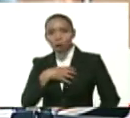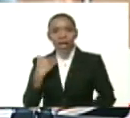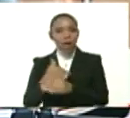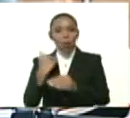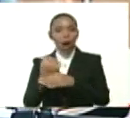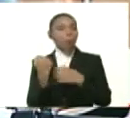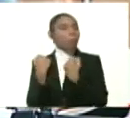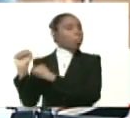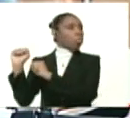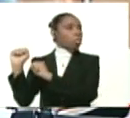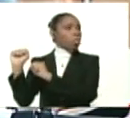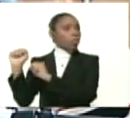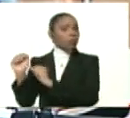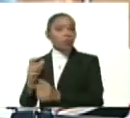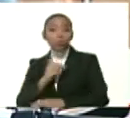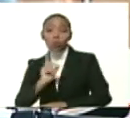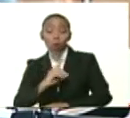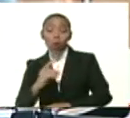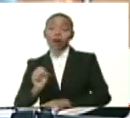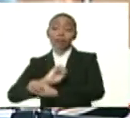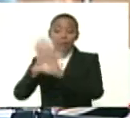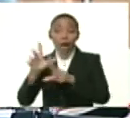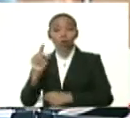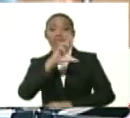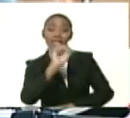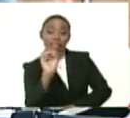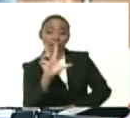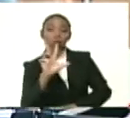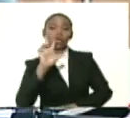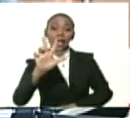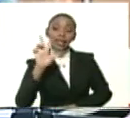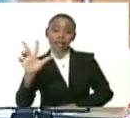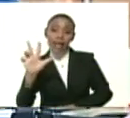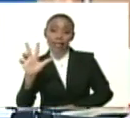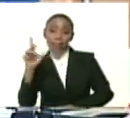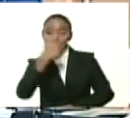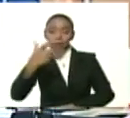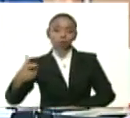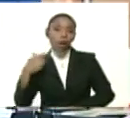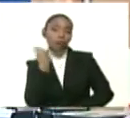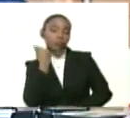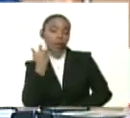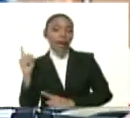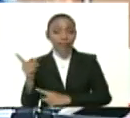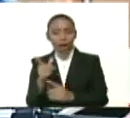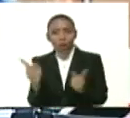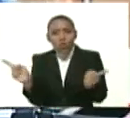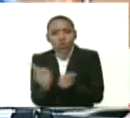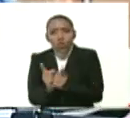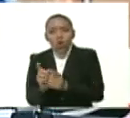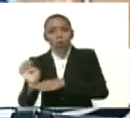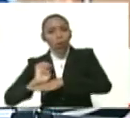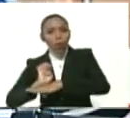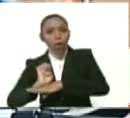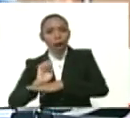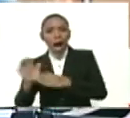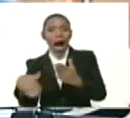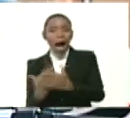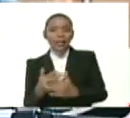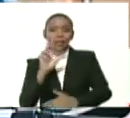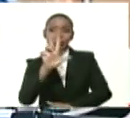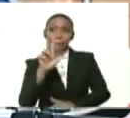vista gorda. Declaran 333 casos para llegar un país pequeño como Ecuador a